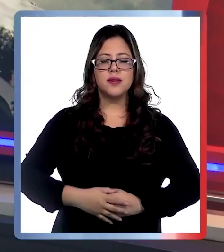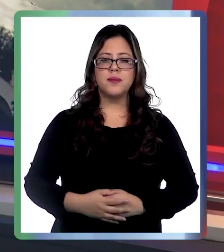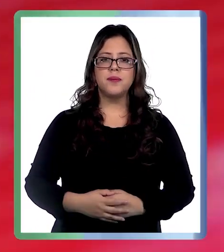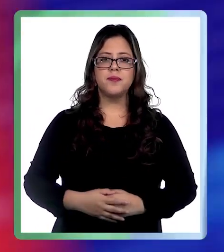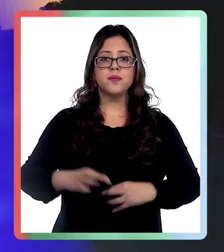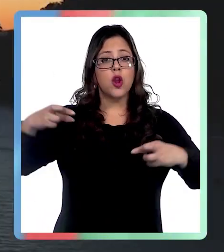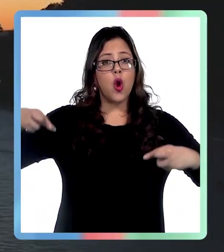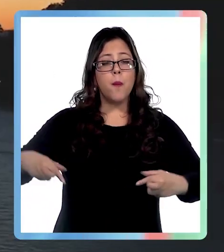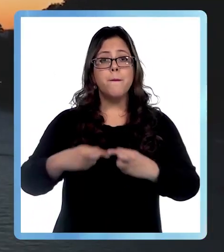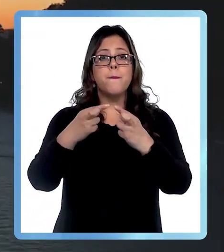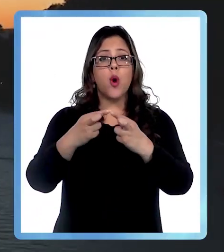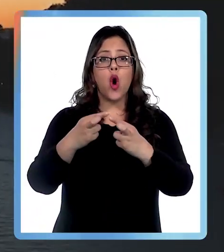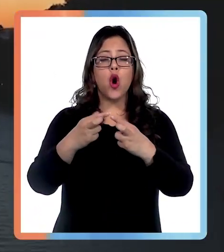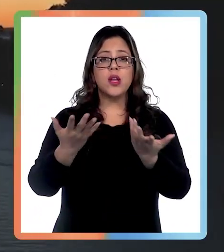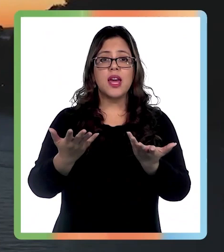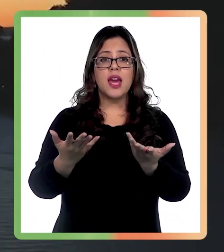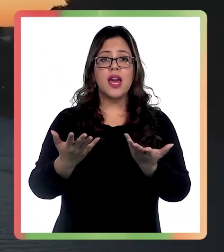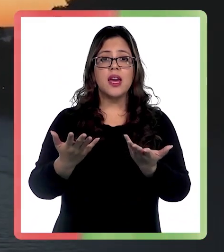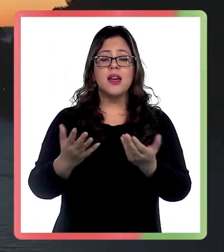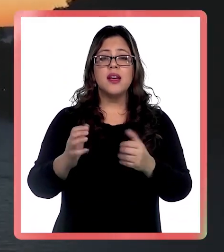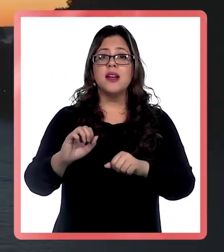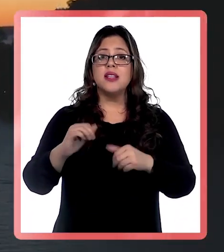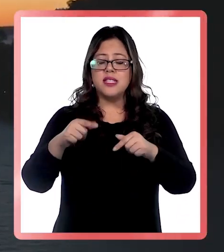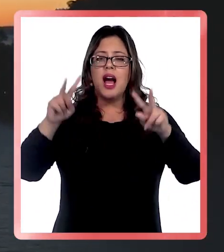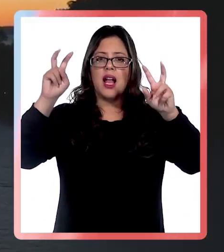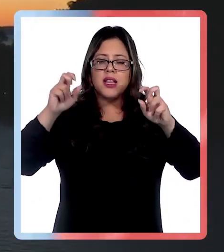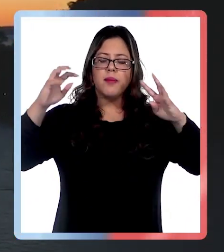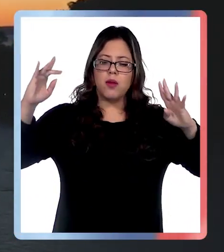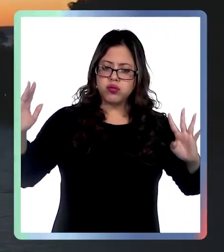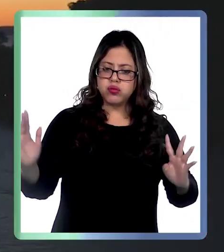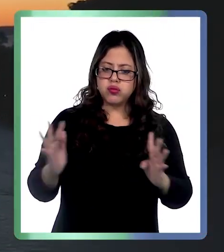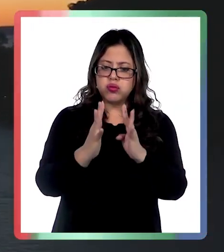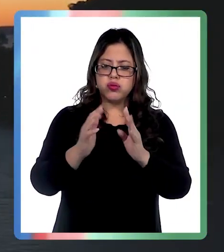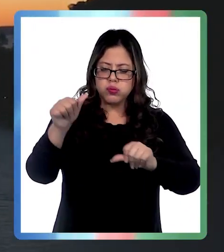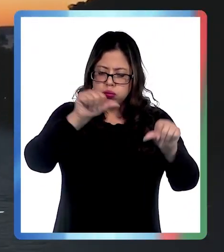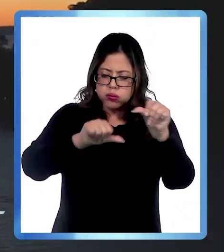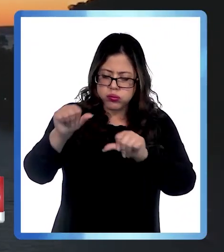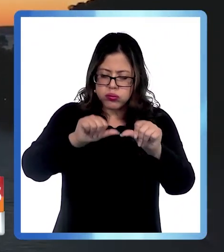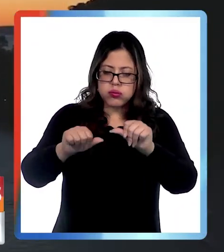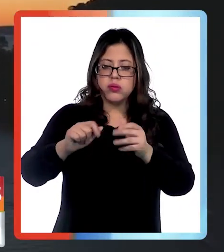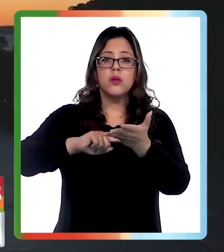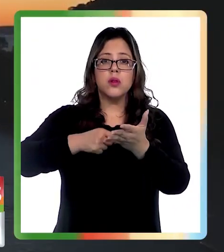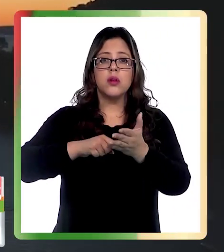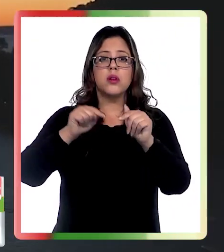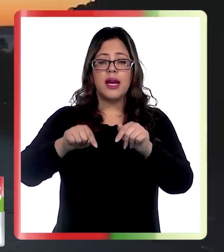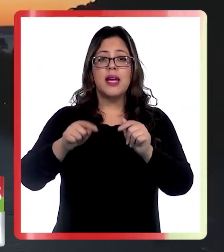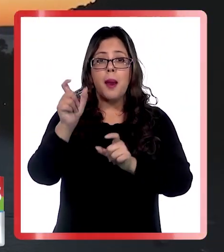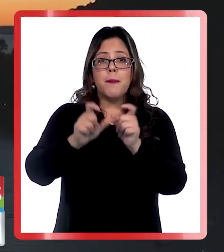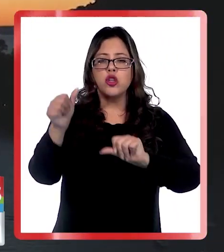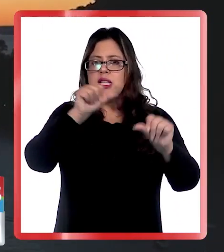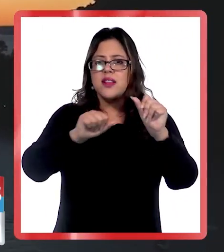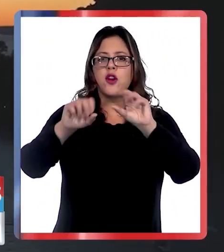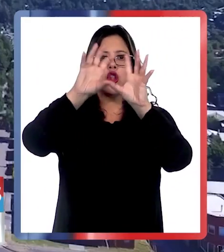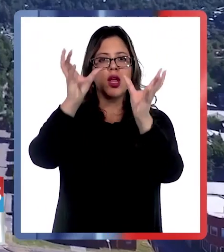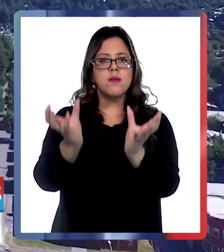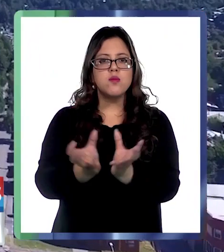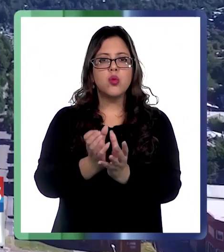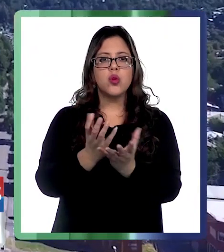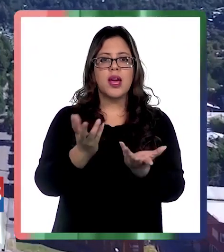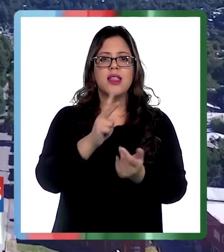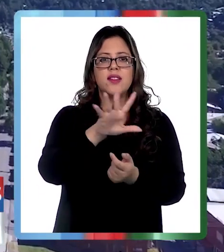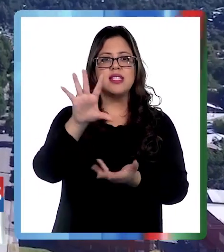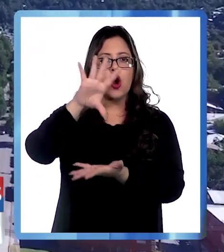nos cuenta pucón es la sede del quinto encuentro de observatorios vulcanológicos importante evento que cuenta con la presencia de